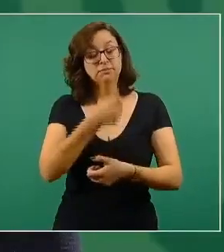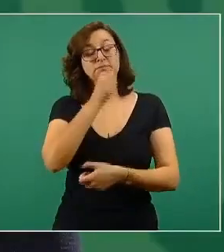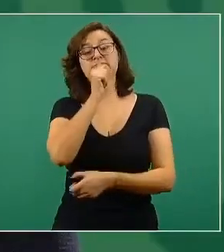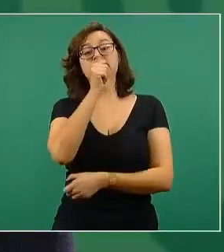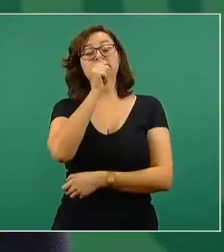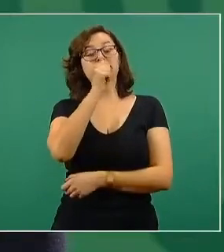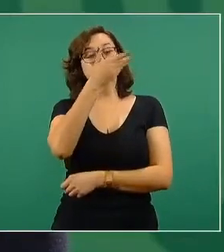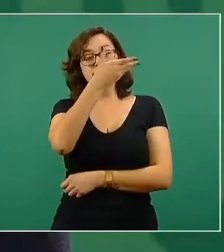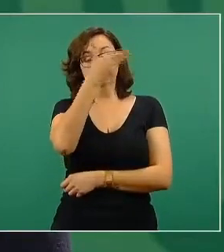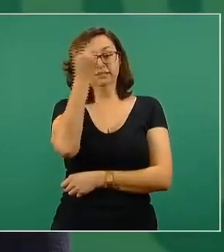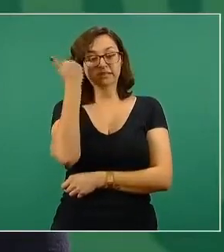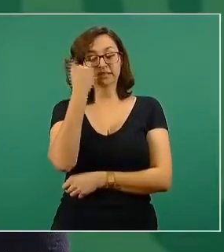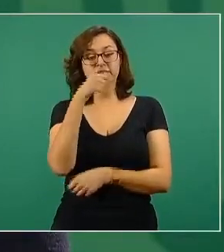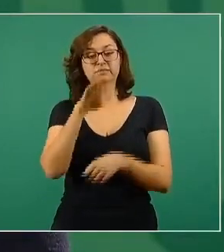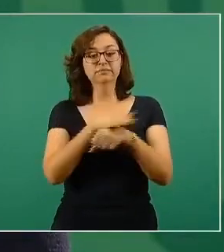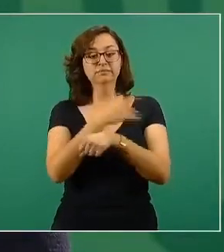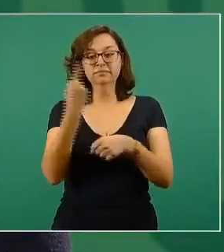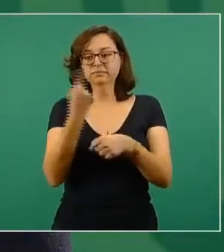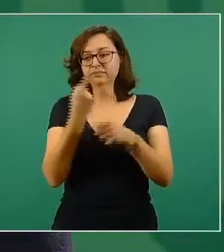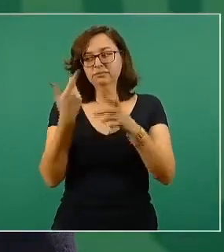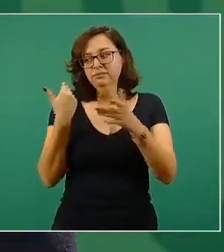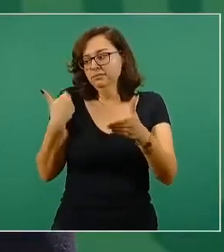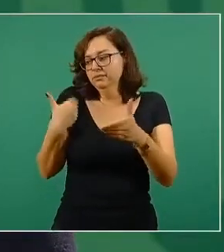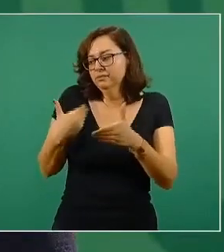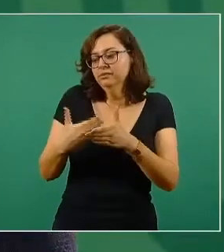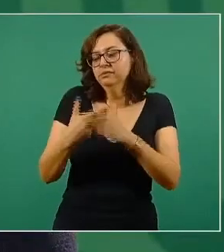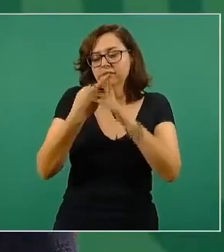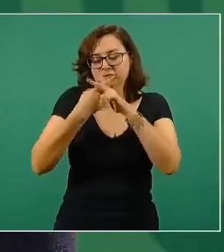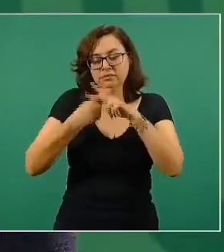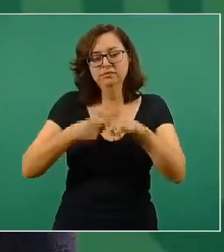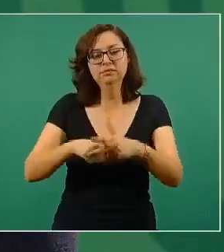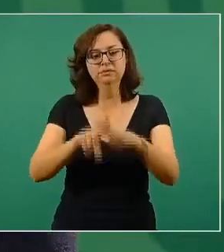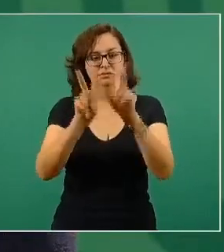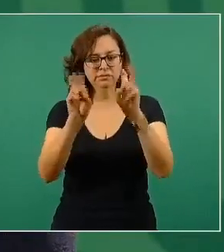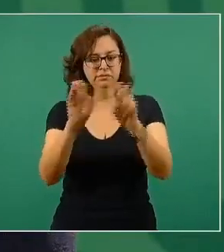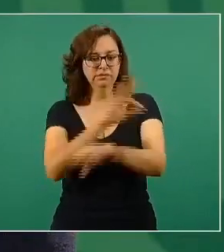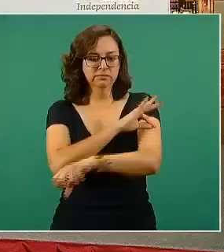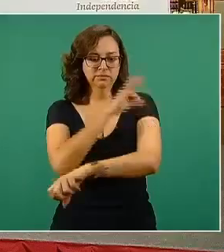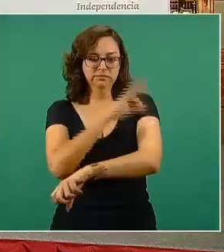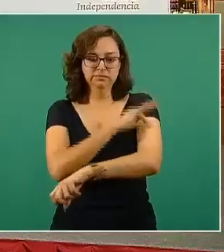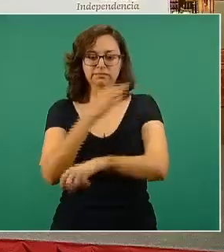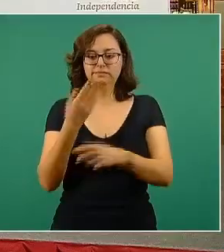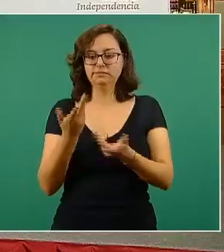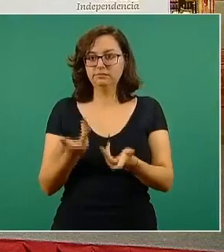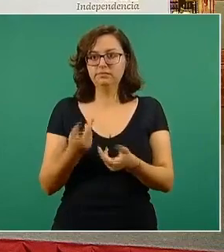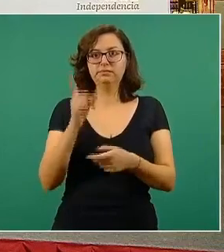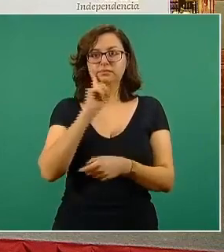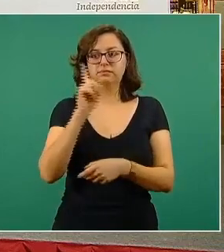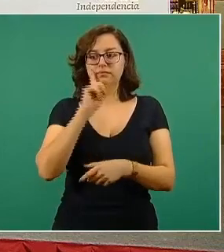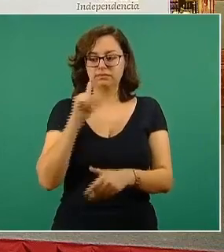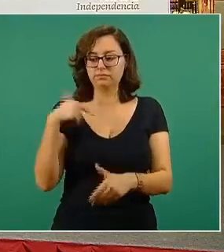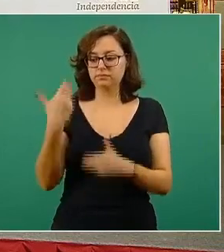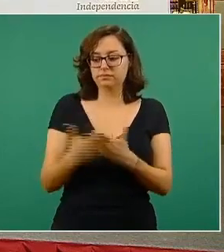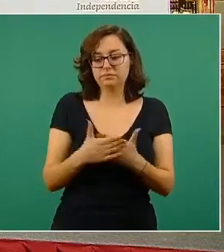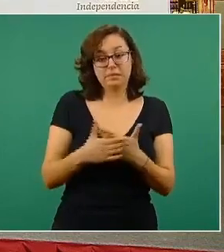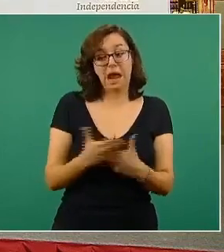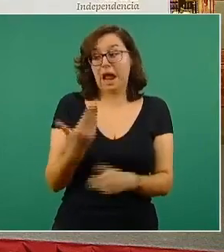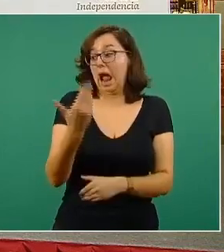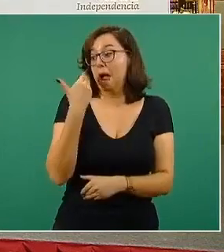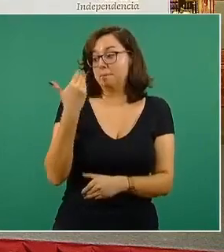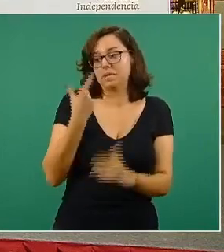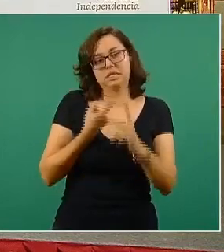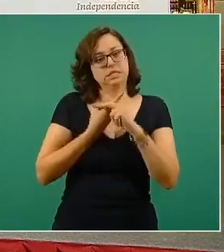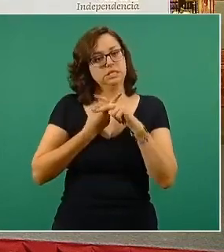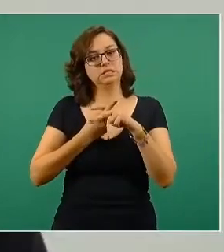recordemos que apenas somos muy pocos países los que en las últimas semanas prácticamente hemos iniciado con la vacunación al